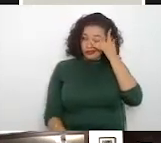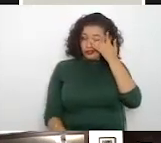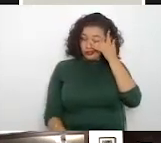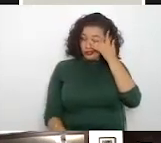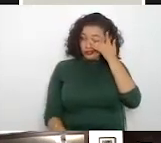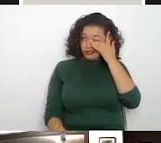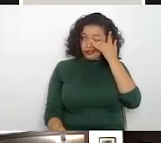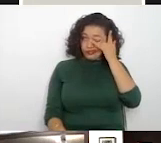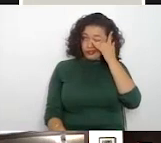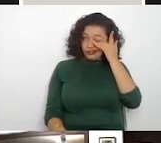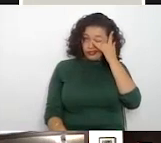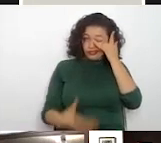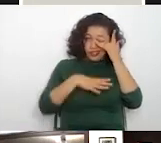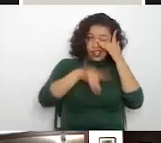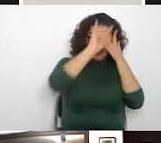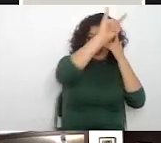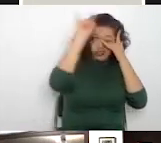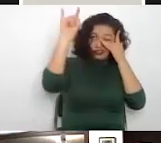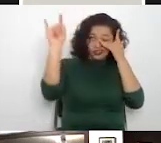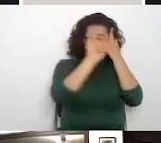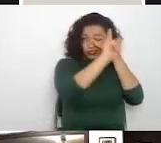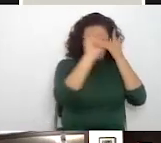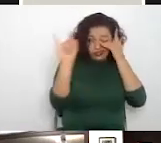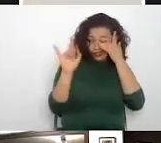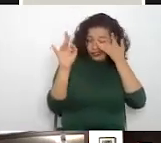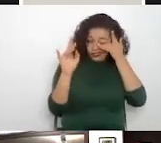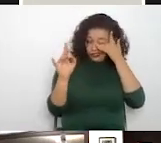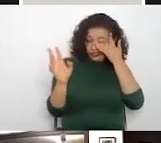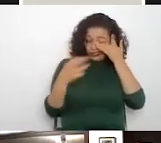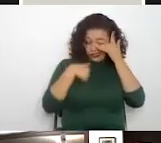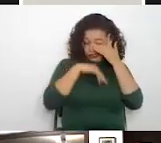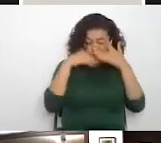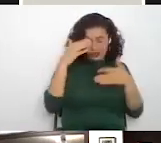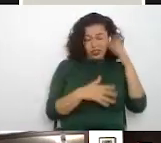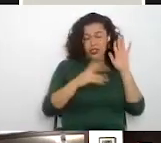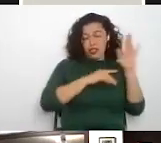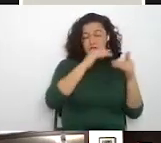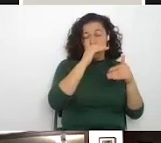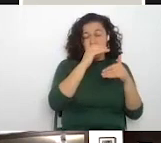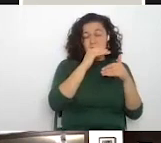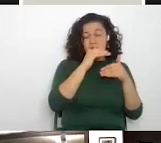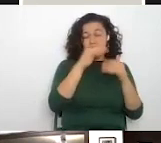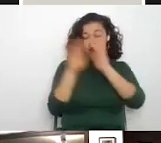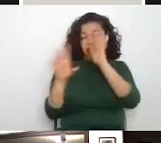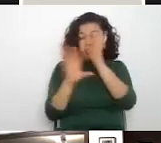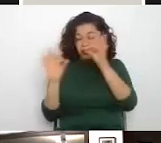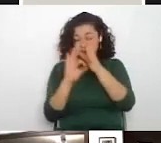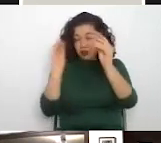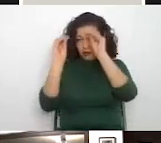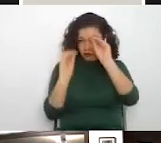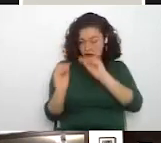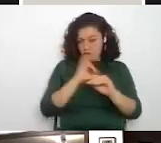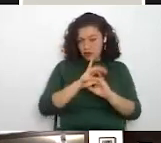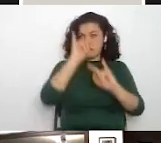unos post-its que a veces nos sirven para armar el procedimiento. Podemos poner en los post-its